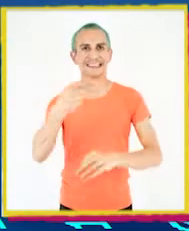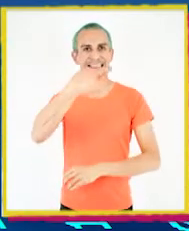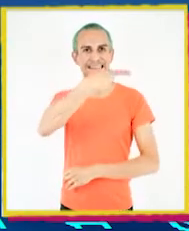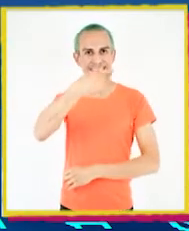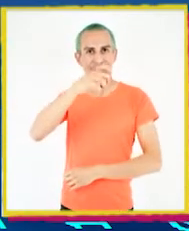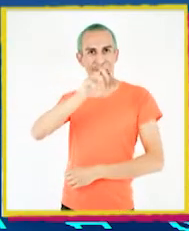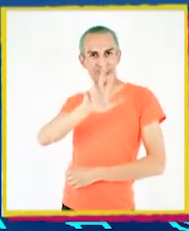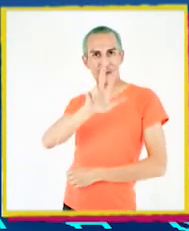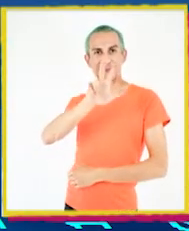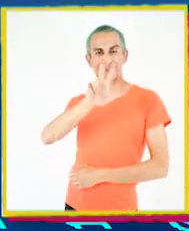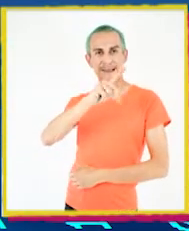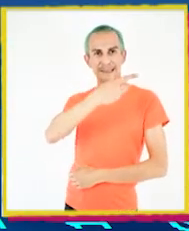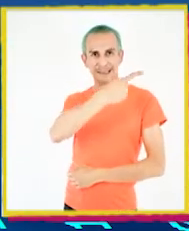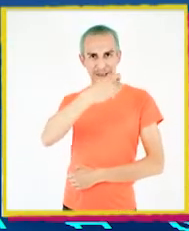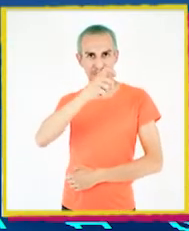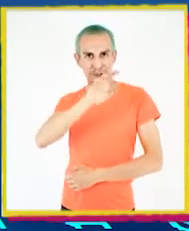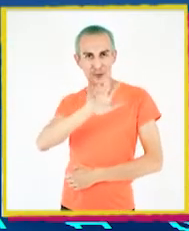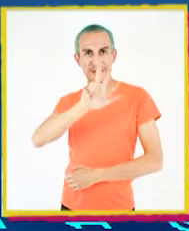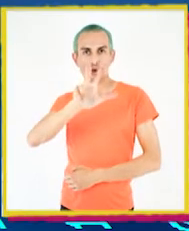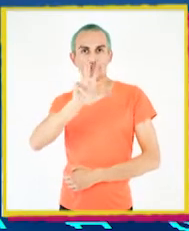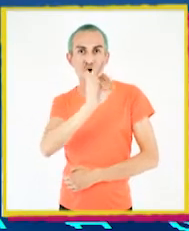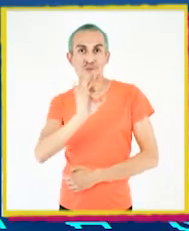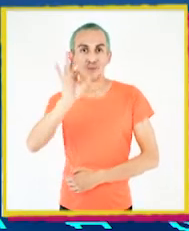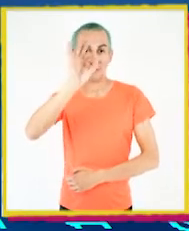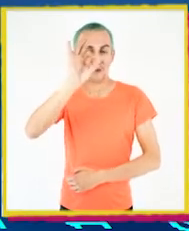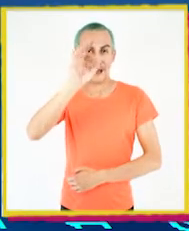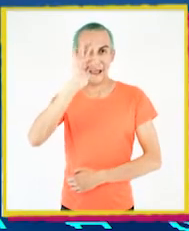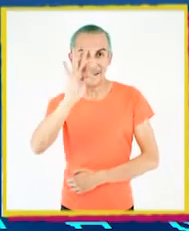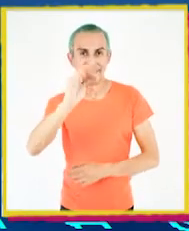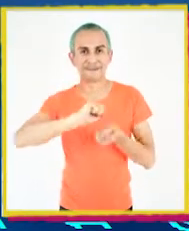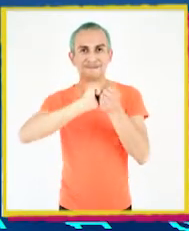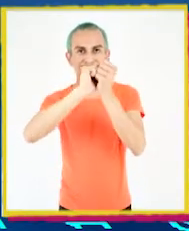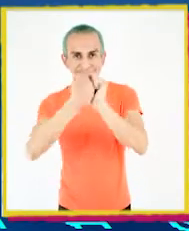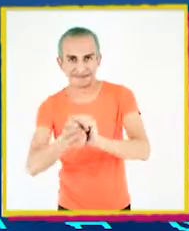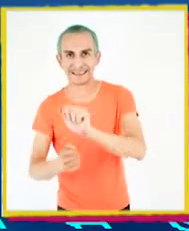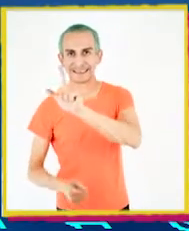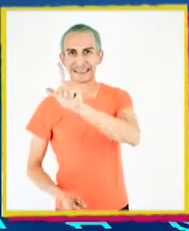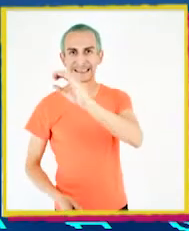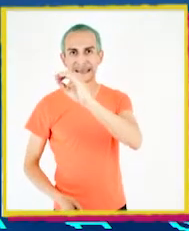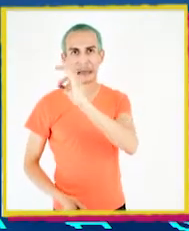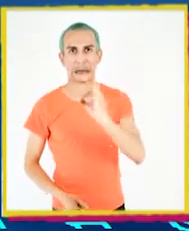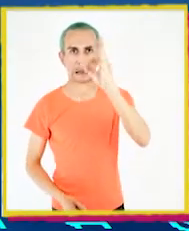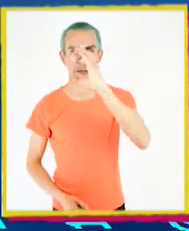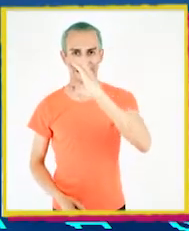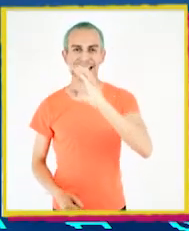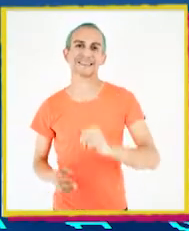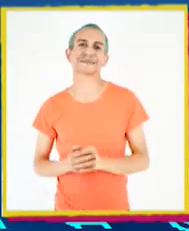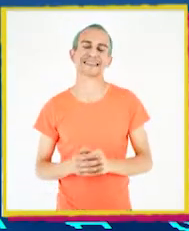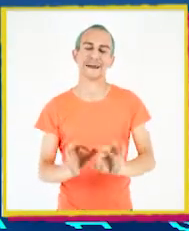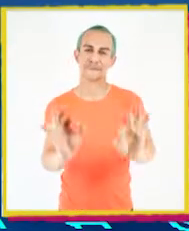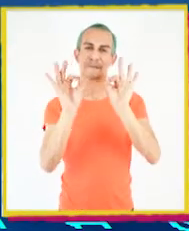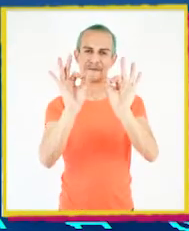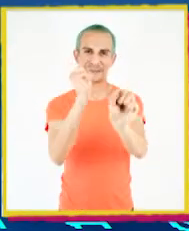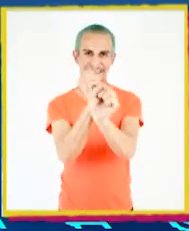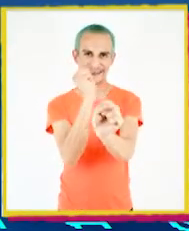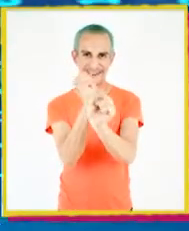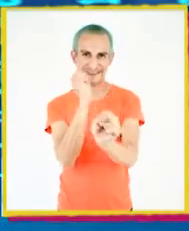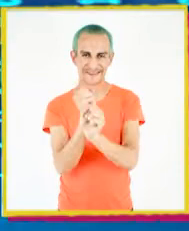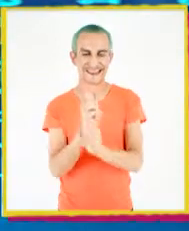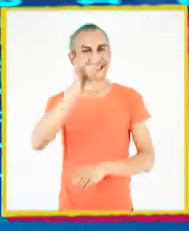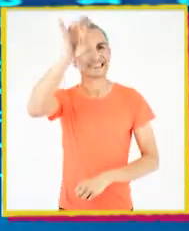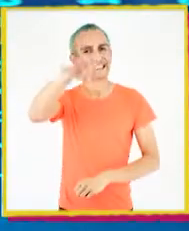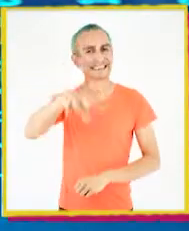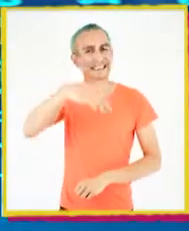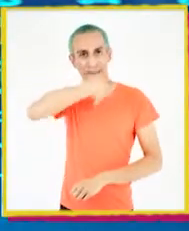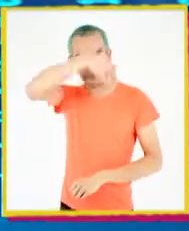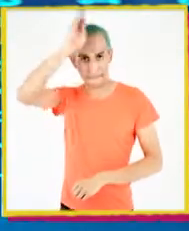¡Excelente! Que 158 grados Fahrenheit equivale o es lo mismo que decir 70 grados Celsius. ¡Excelente trabajo!